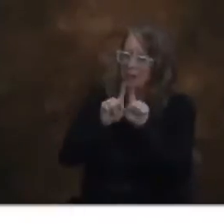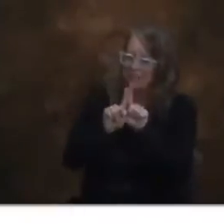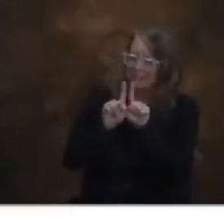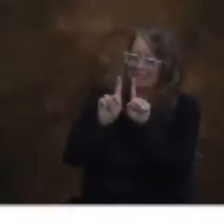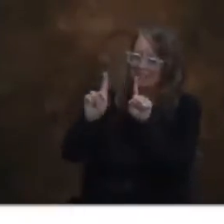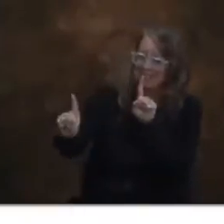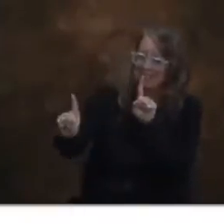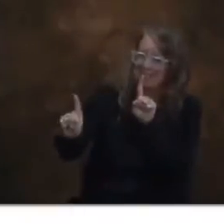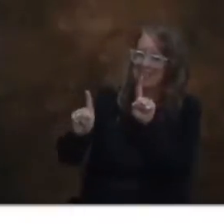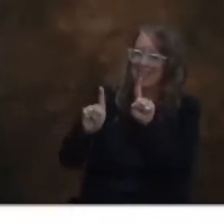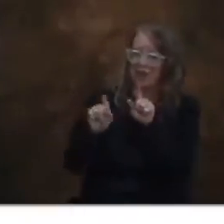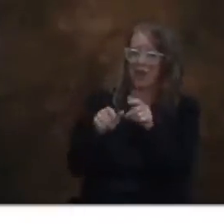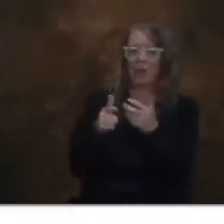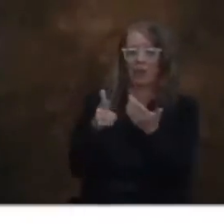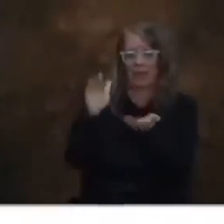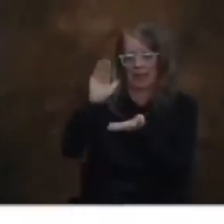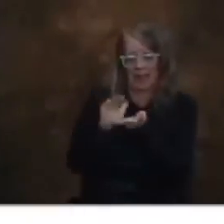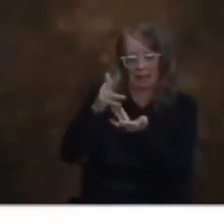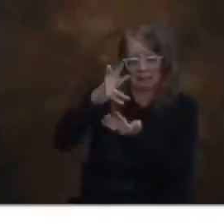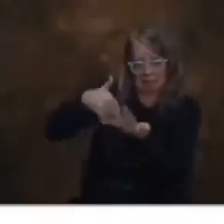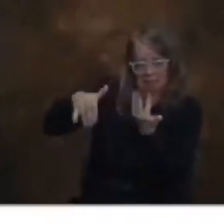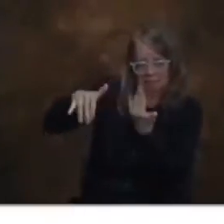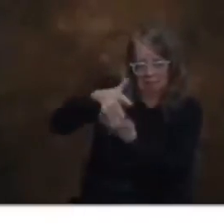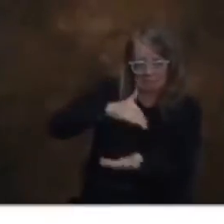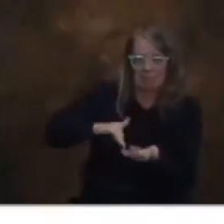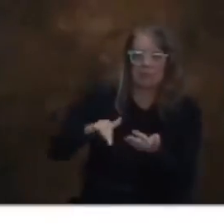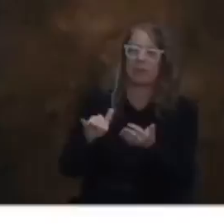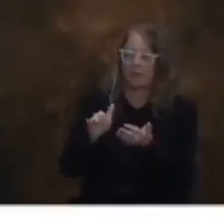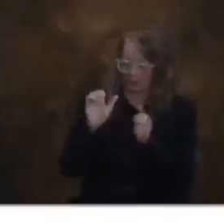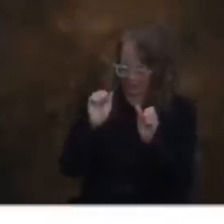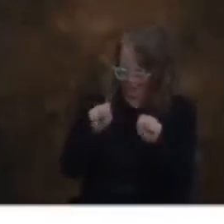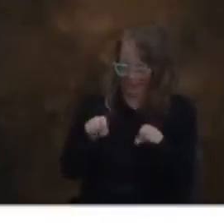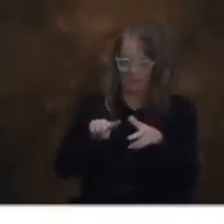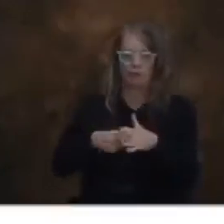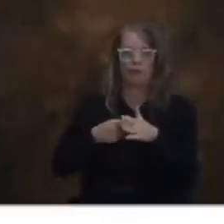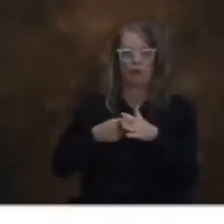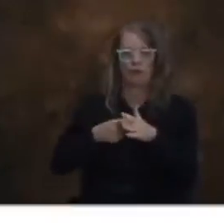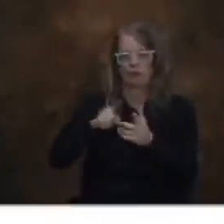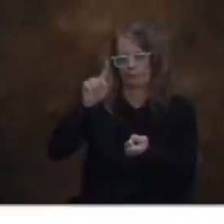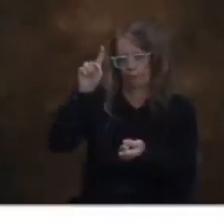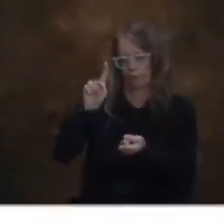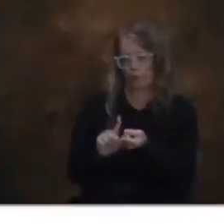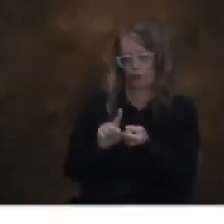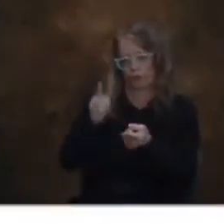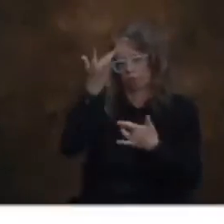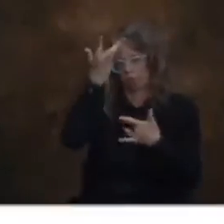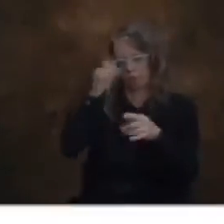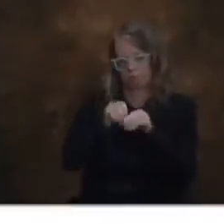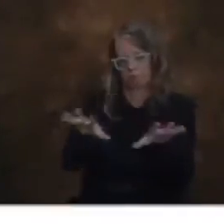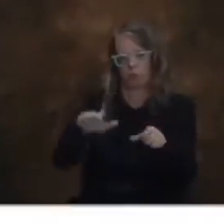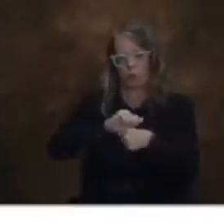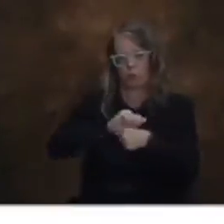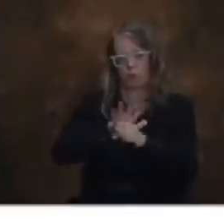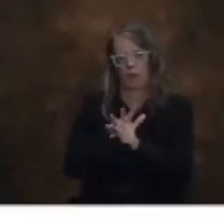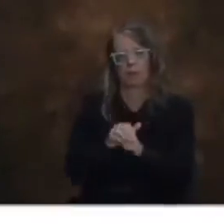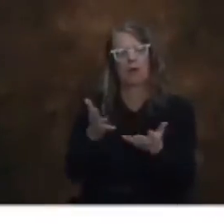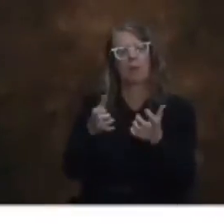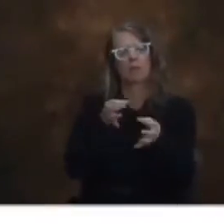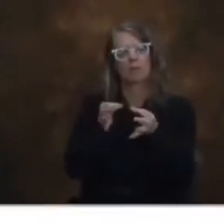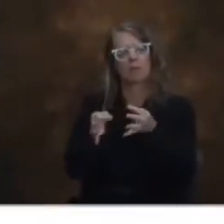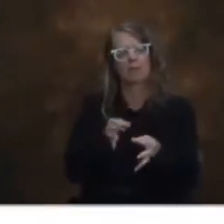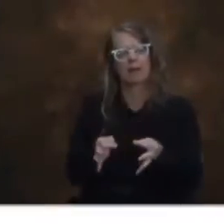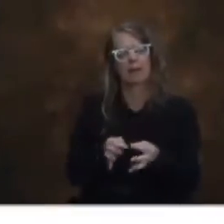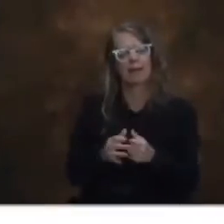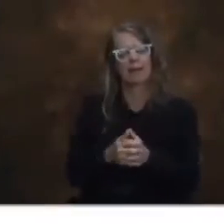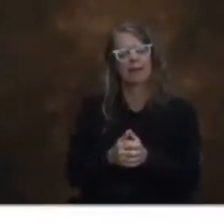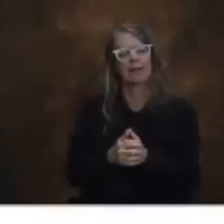también guardamos y guardamos estadistas y con otras personas en nuestras interacciones podemos comenzar a lidiar con kobe 19 si quería